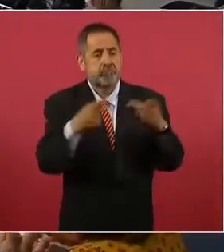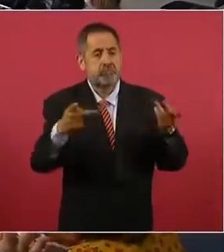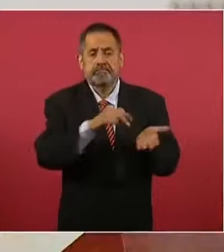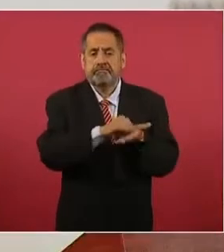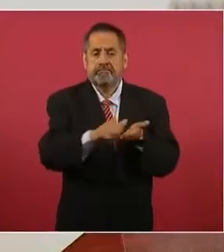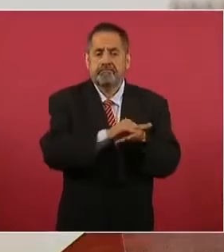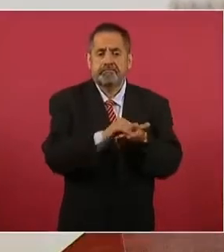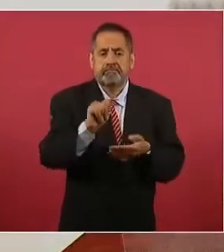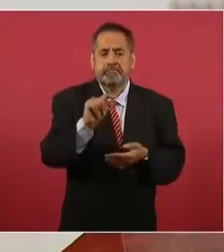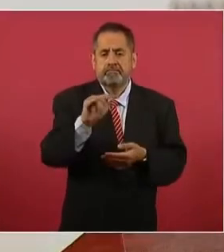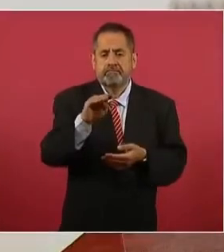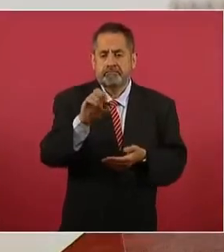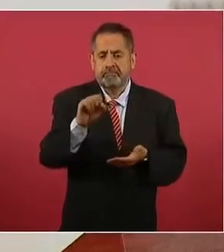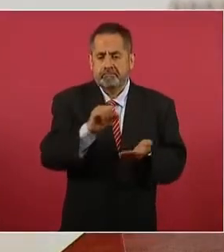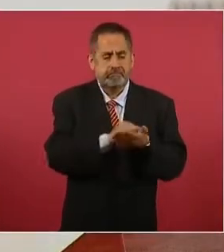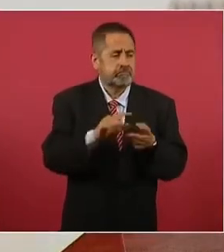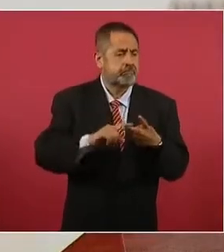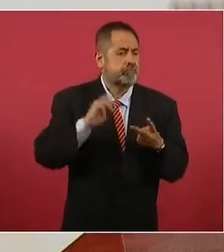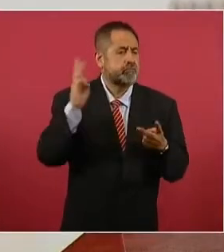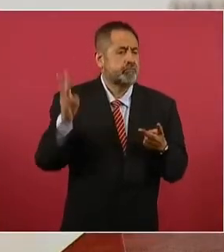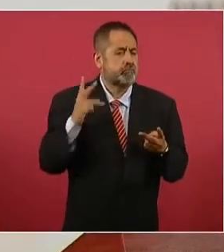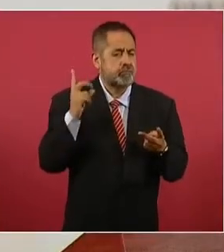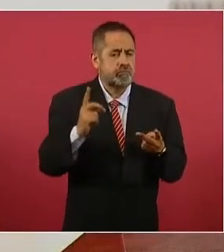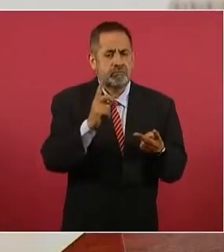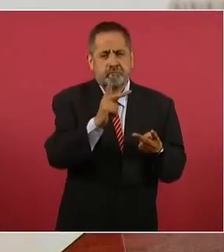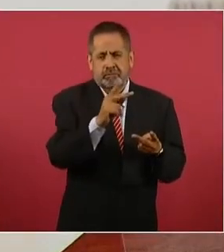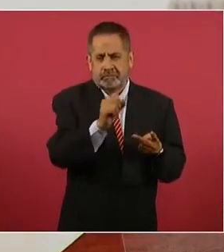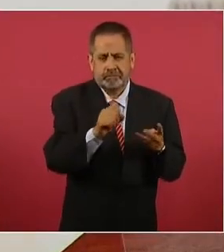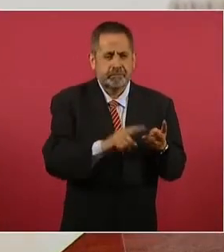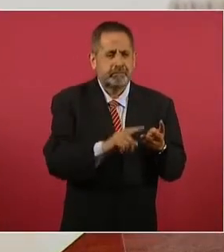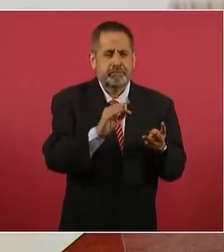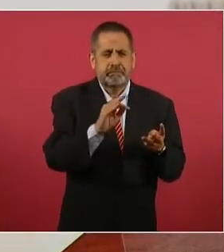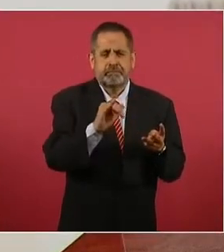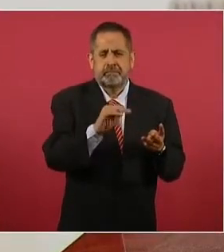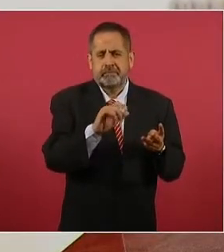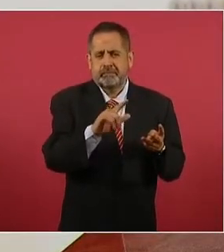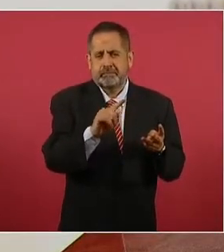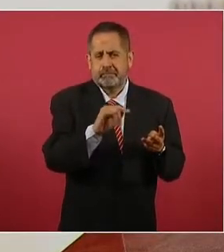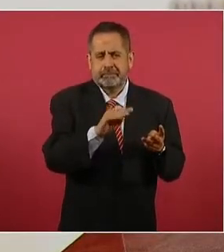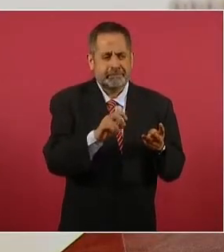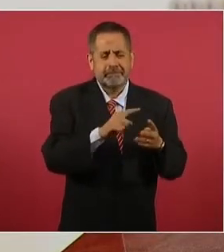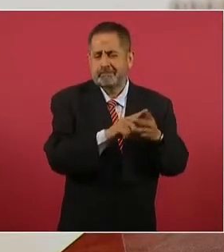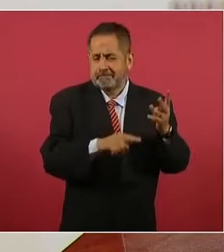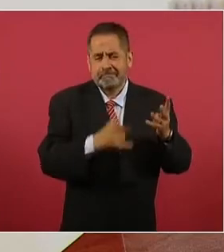del Washington Post y del Financial Times.